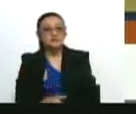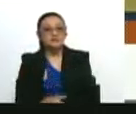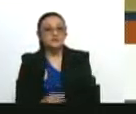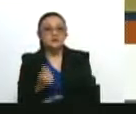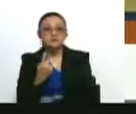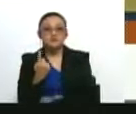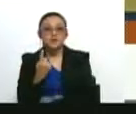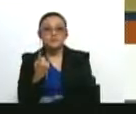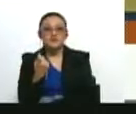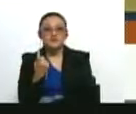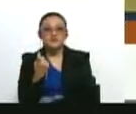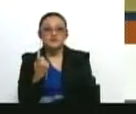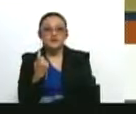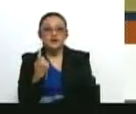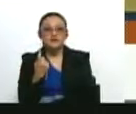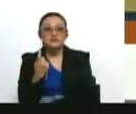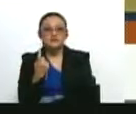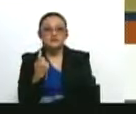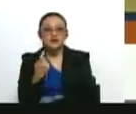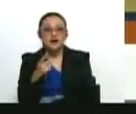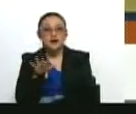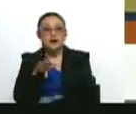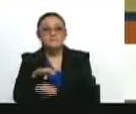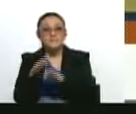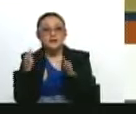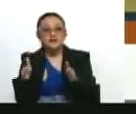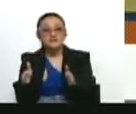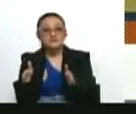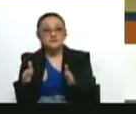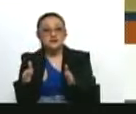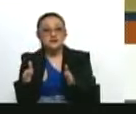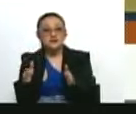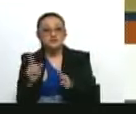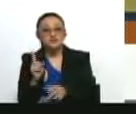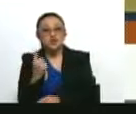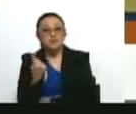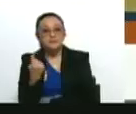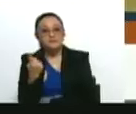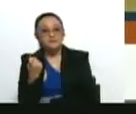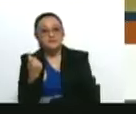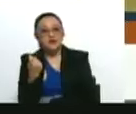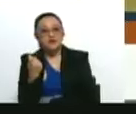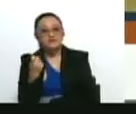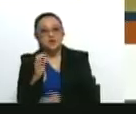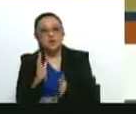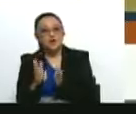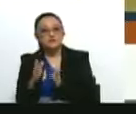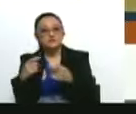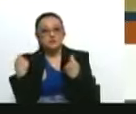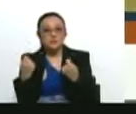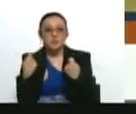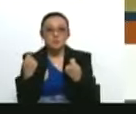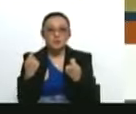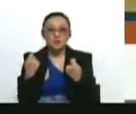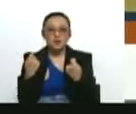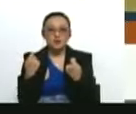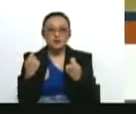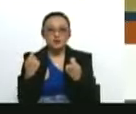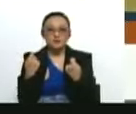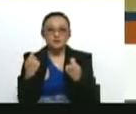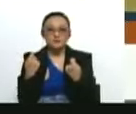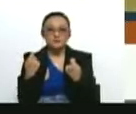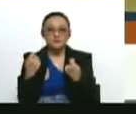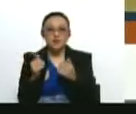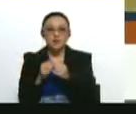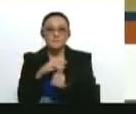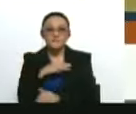solo falta en esta mesa, solo falta la organización popular coherente con